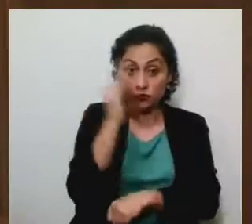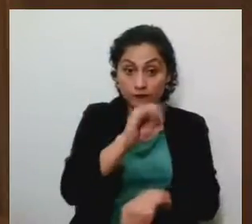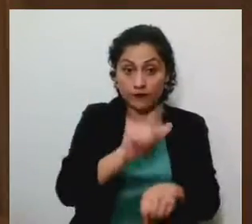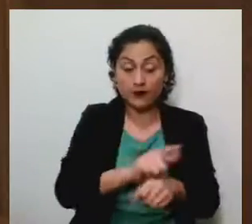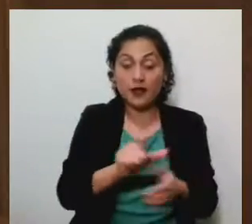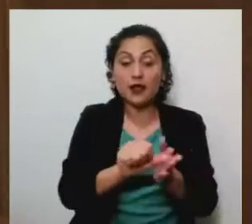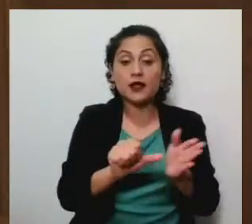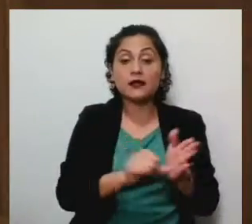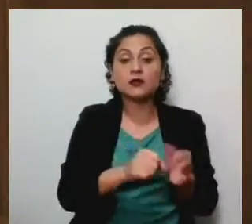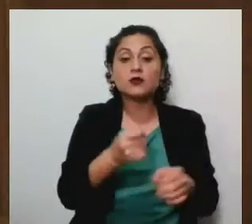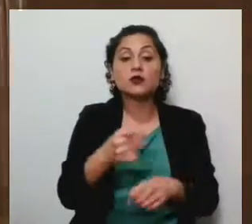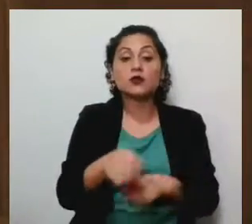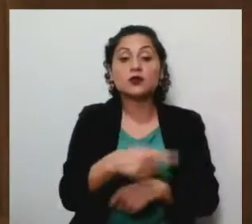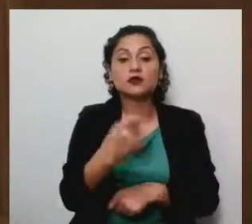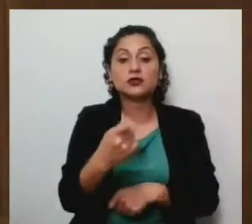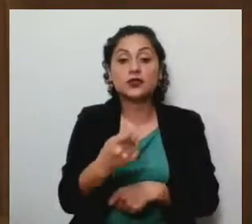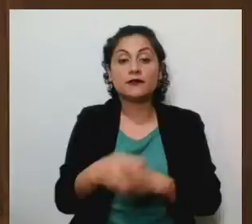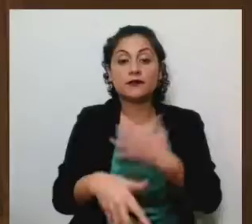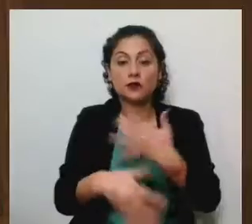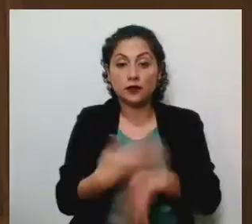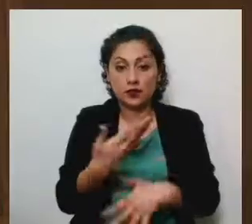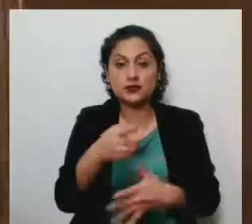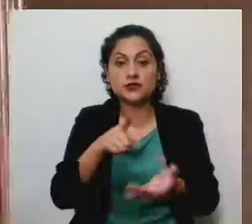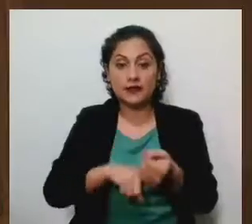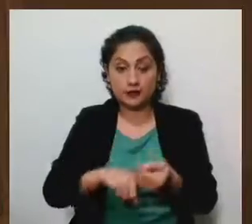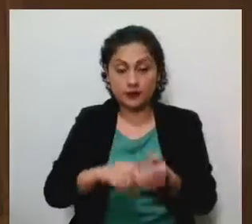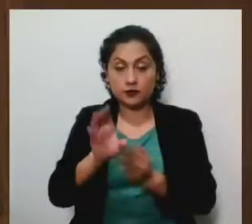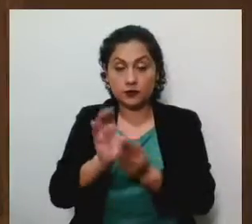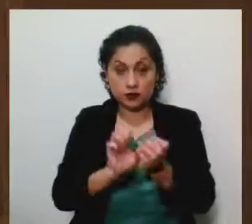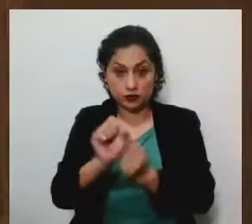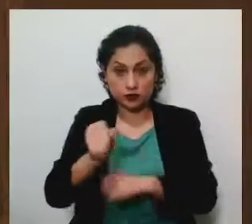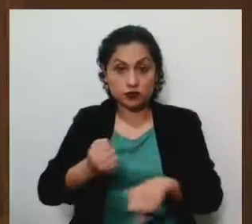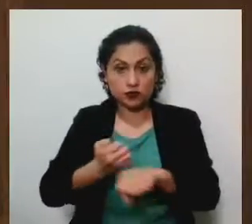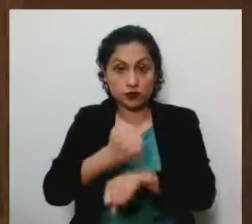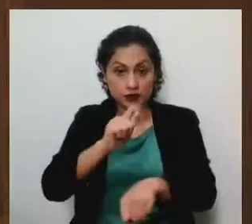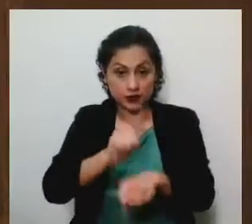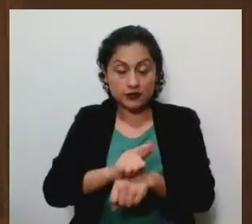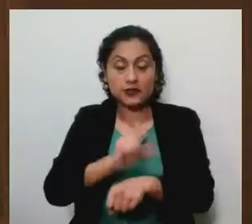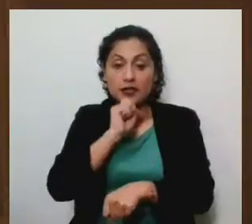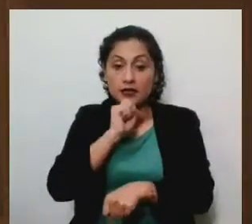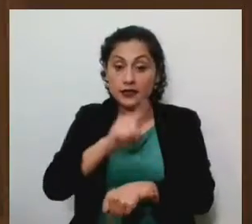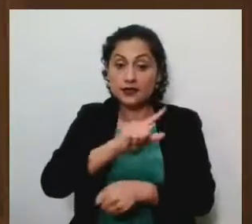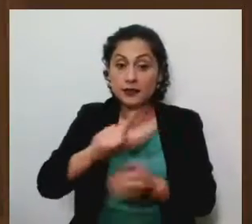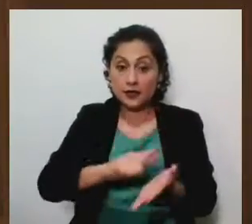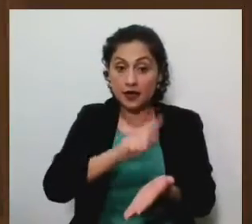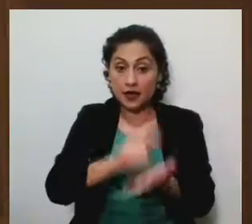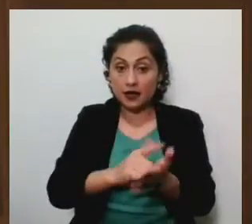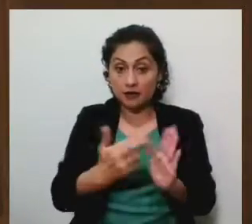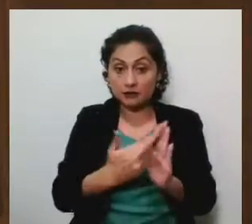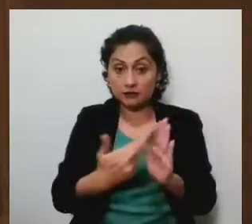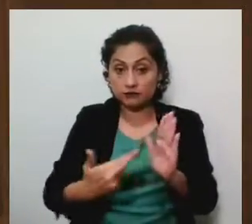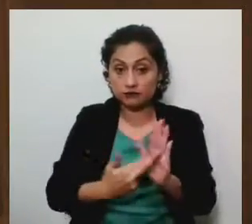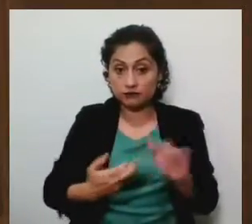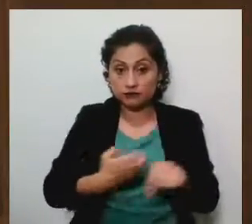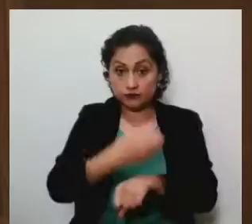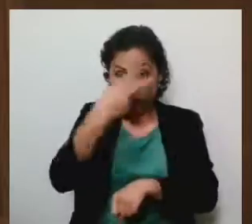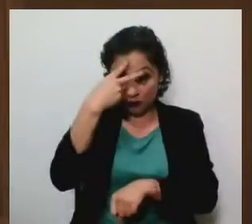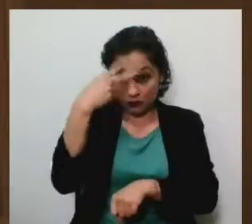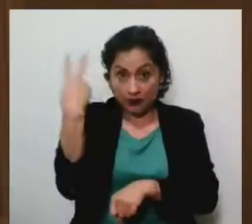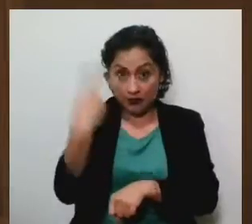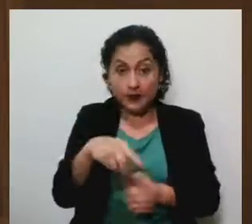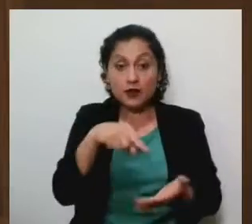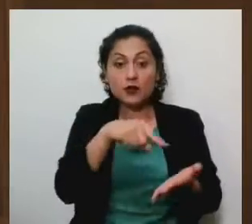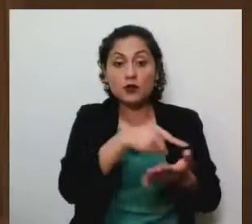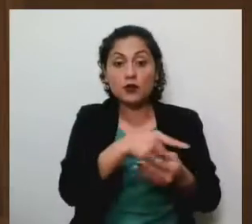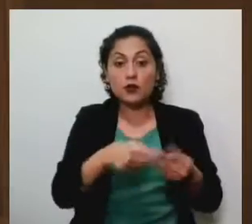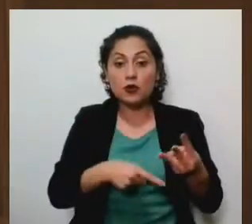como la Constitución local y la Ley Orgánica Municipal del Estado de México establecen que el gobierno del municipio está a